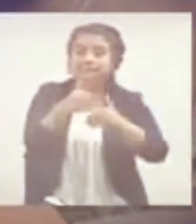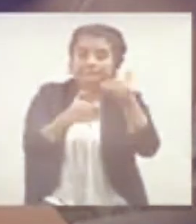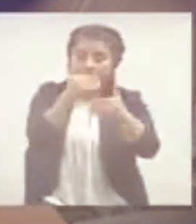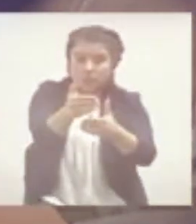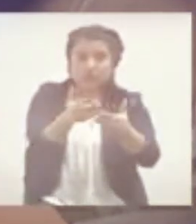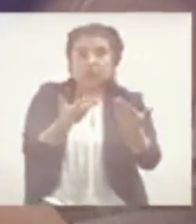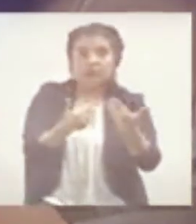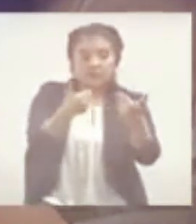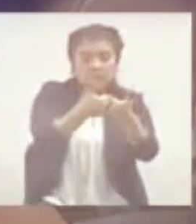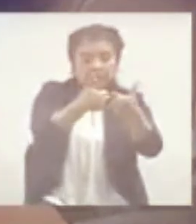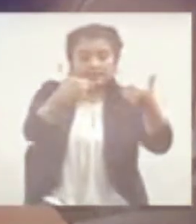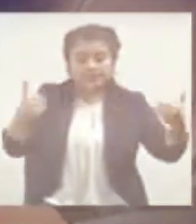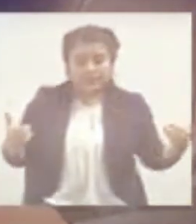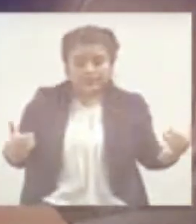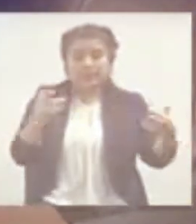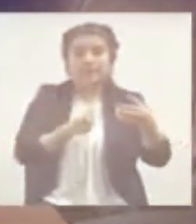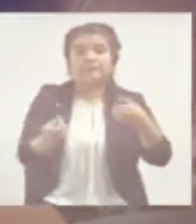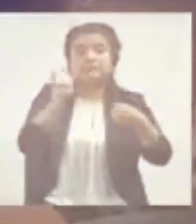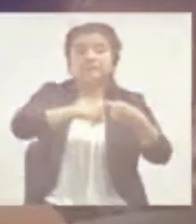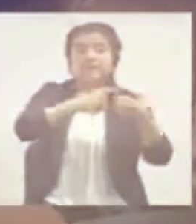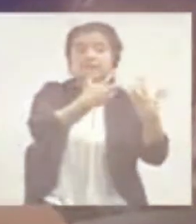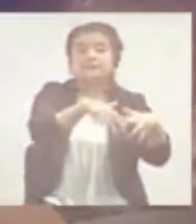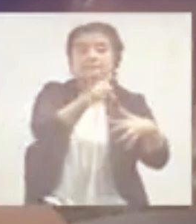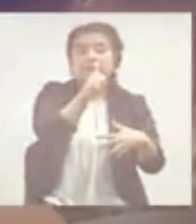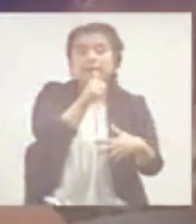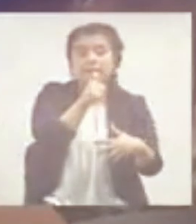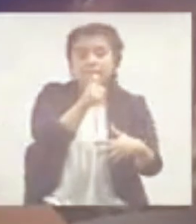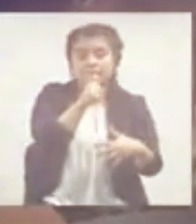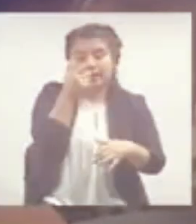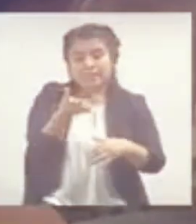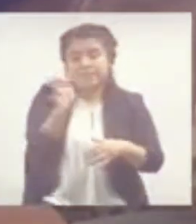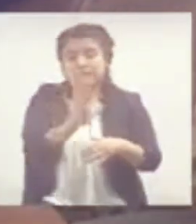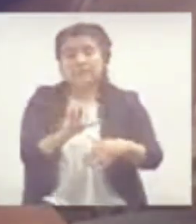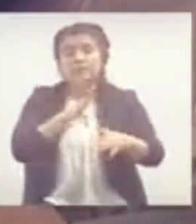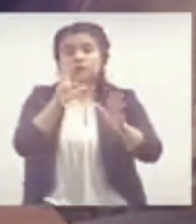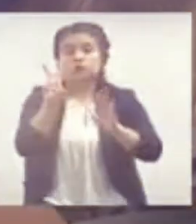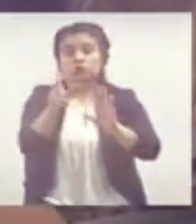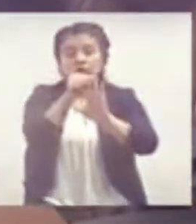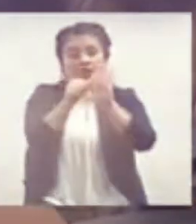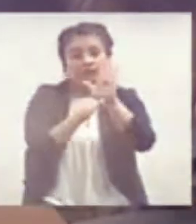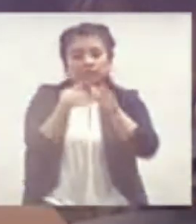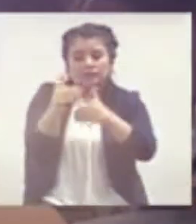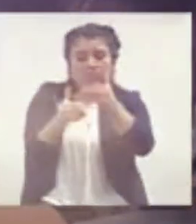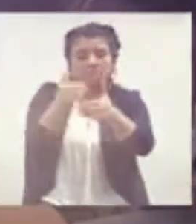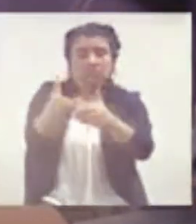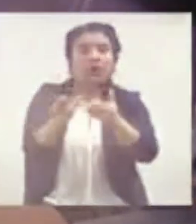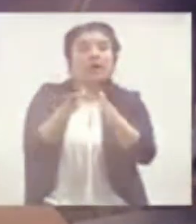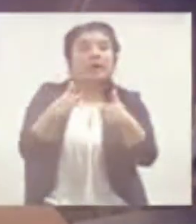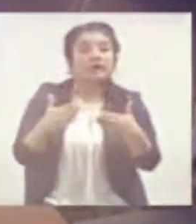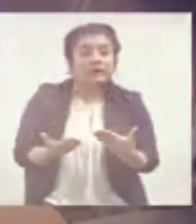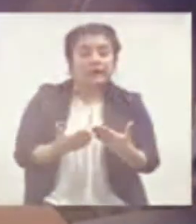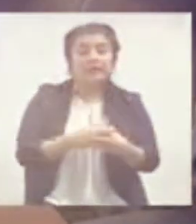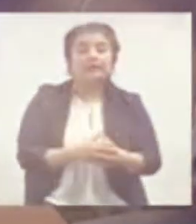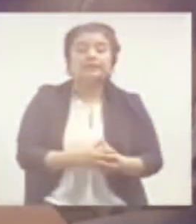la exclusión de la participación del sector privado. Y luego hay dos artículos transitorios donde se